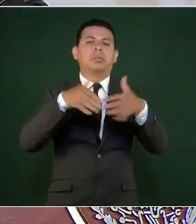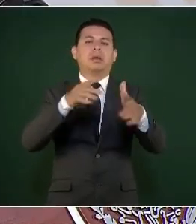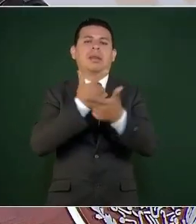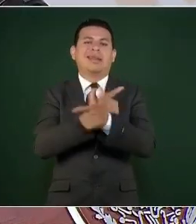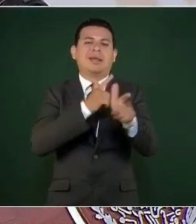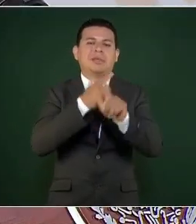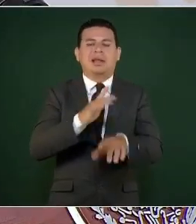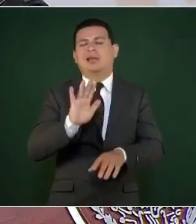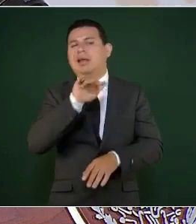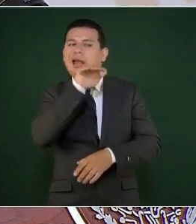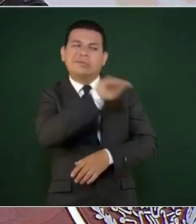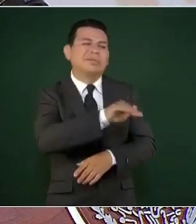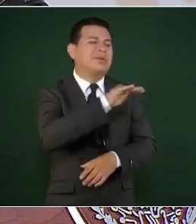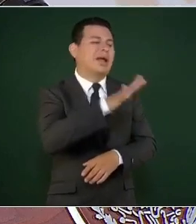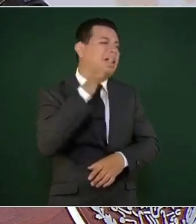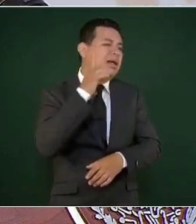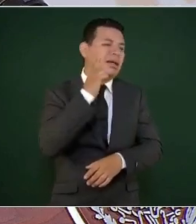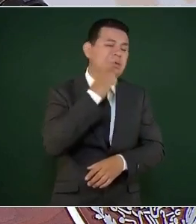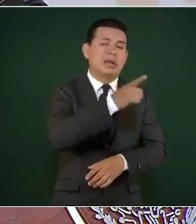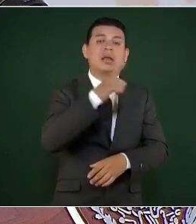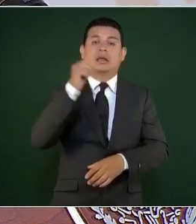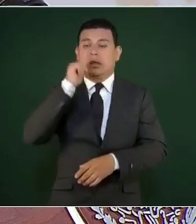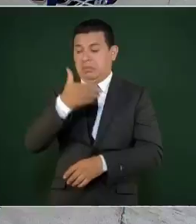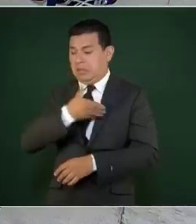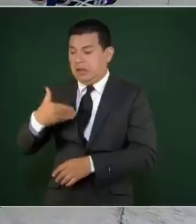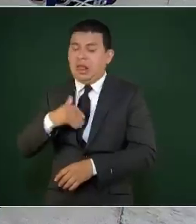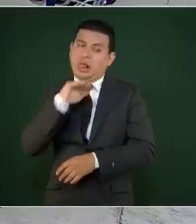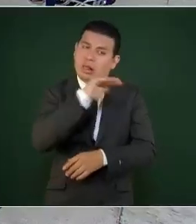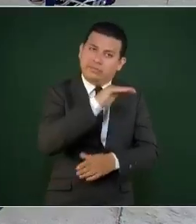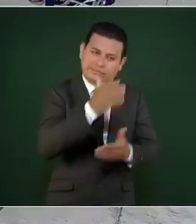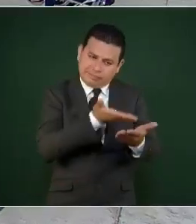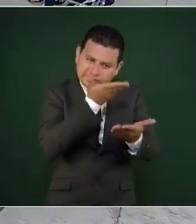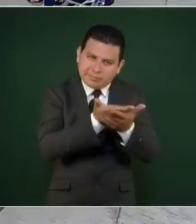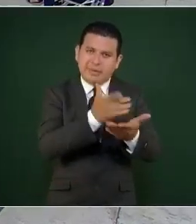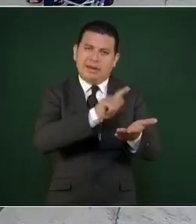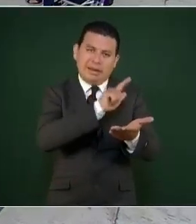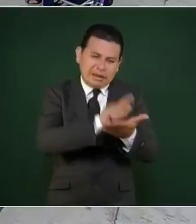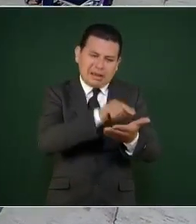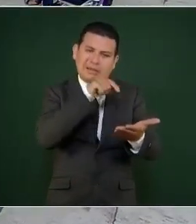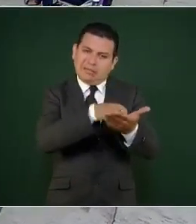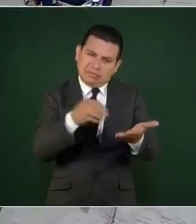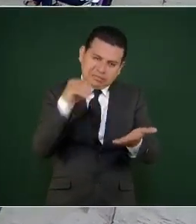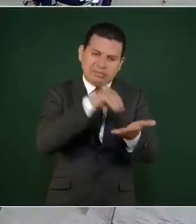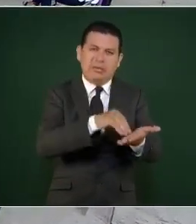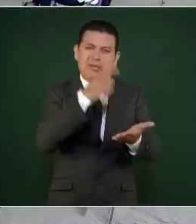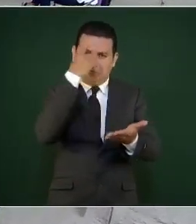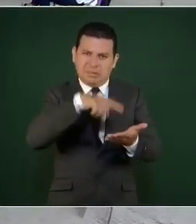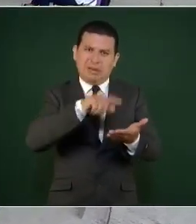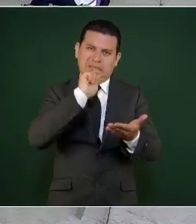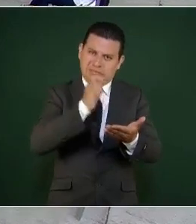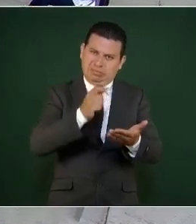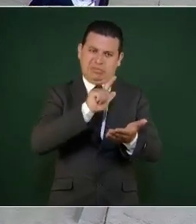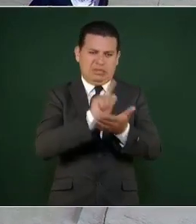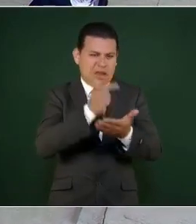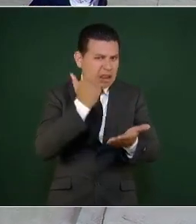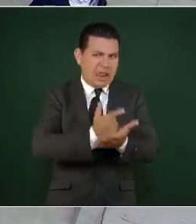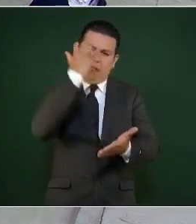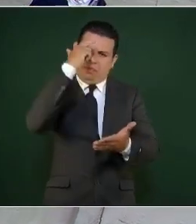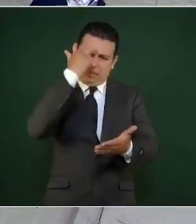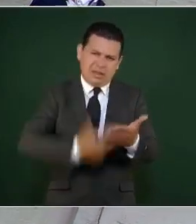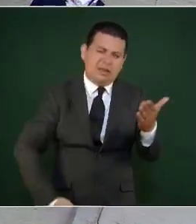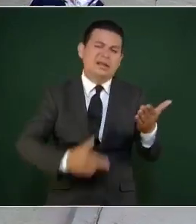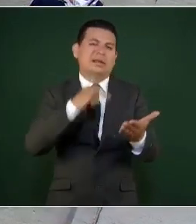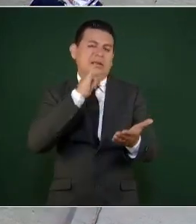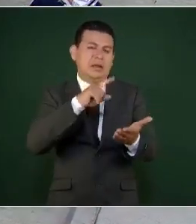al Congreso por parte del señor presidente en esta iniciativa que agraven este delito